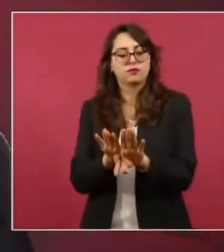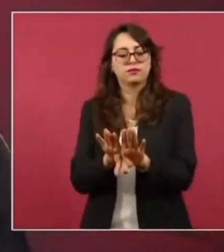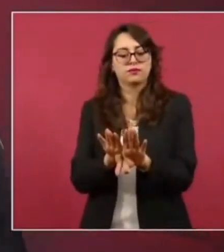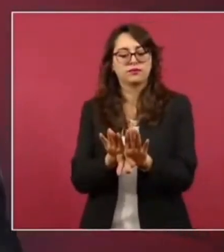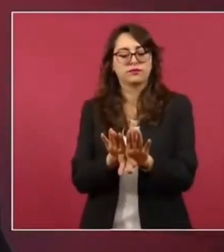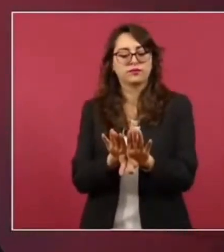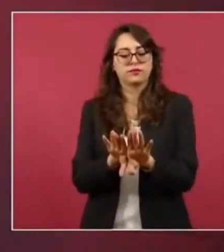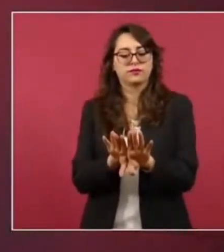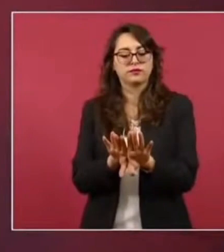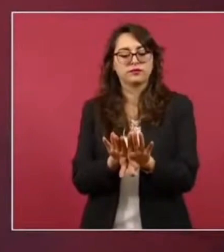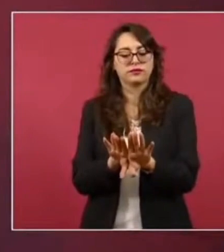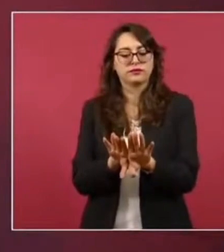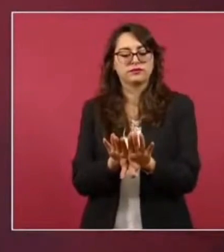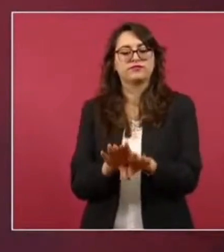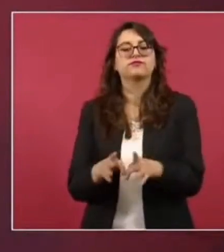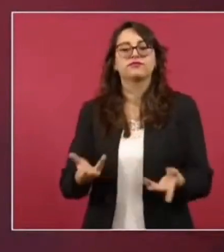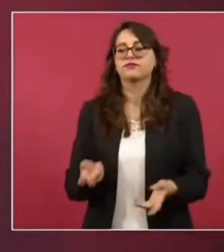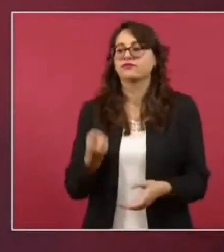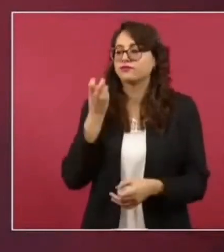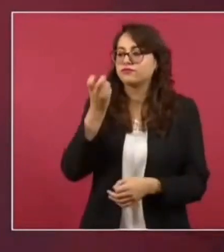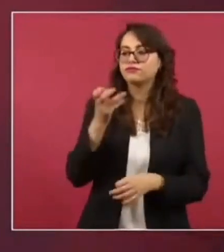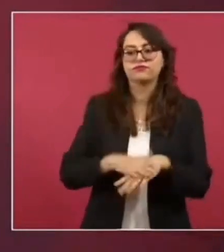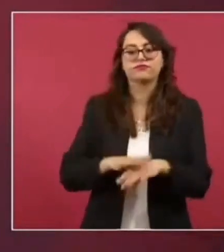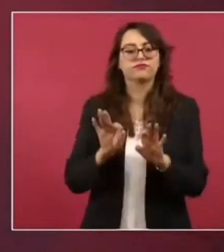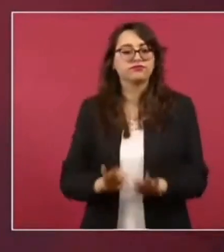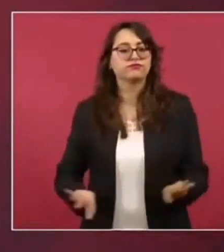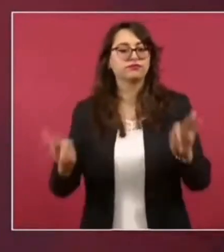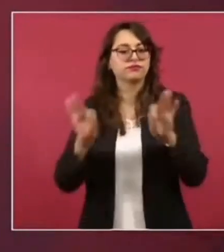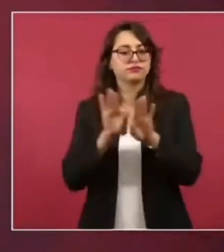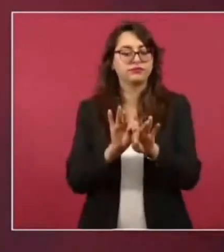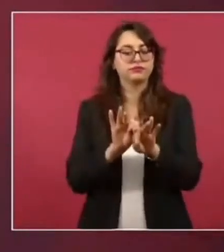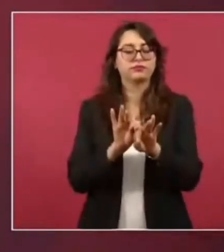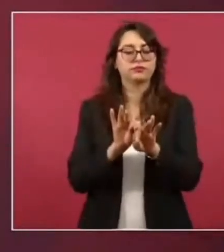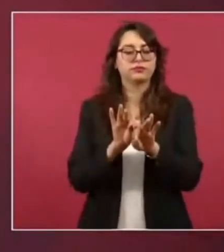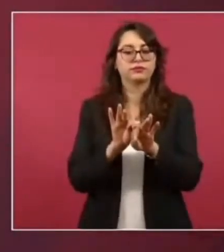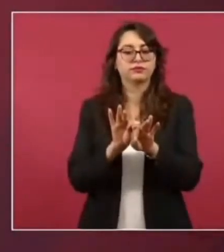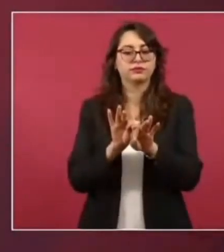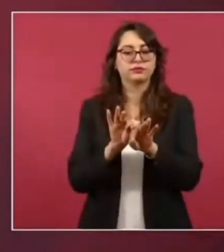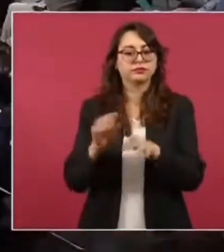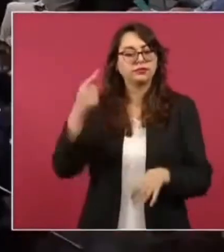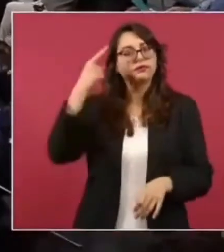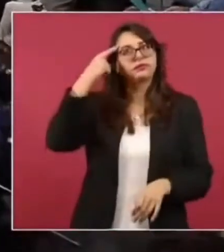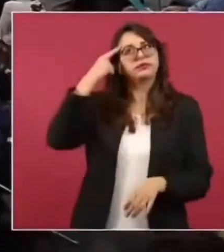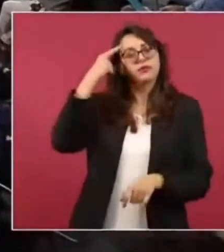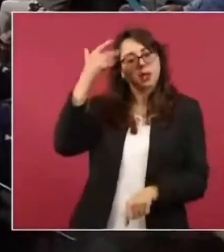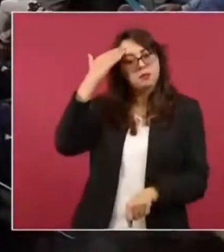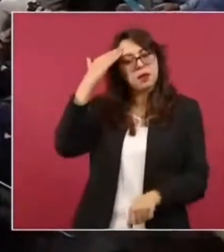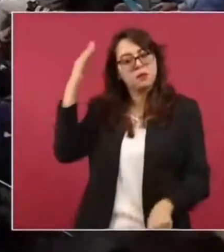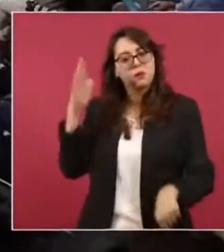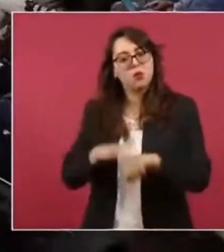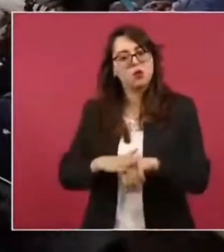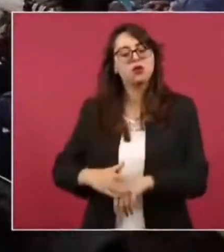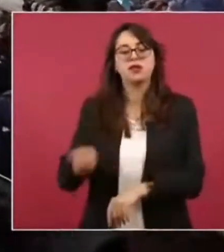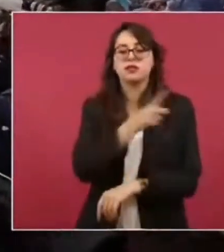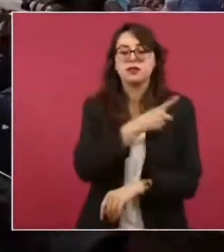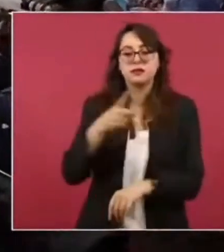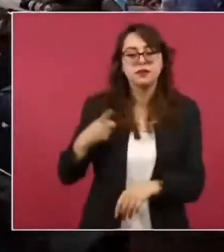Ahí está la clave de todo, porque no debemos de olvidar,